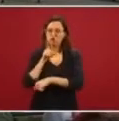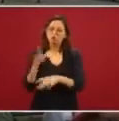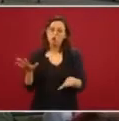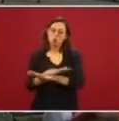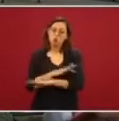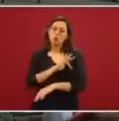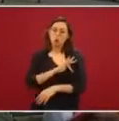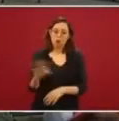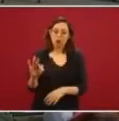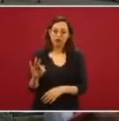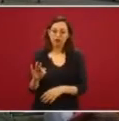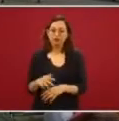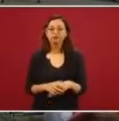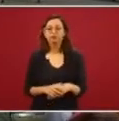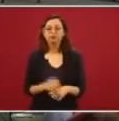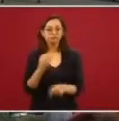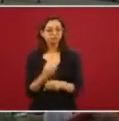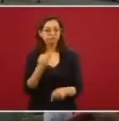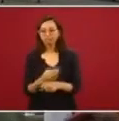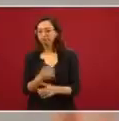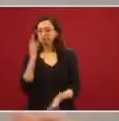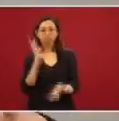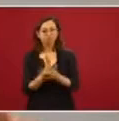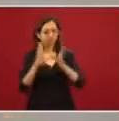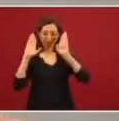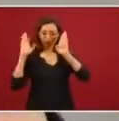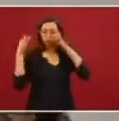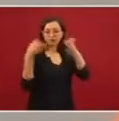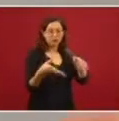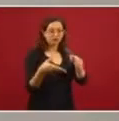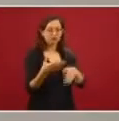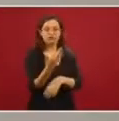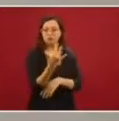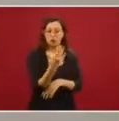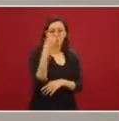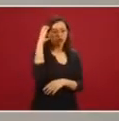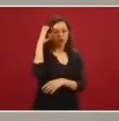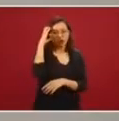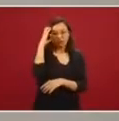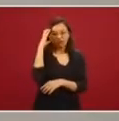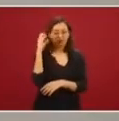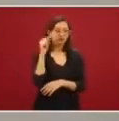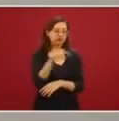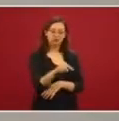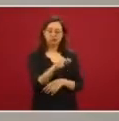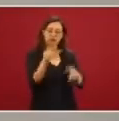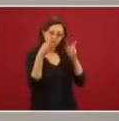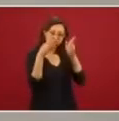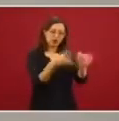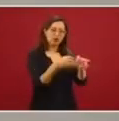y se dice vamos a dedicar un número hipotético 50 camas de este hospital a